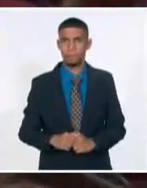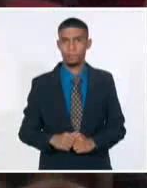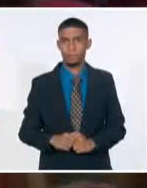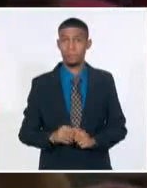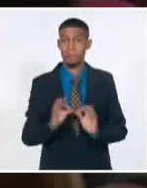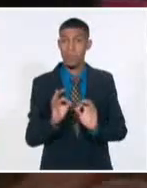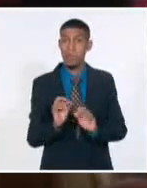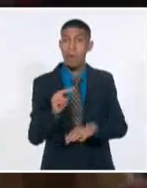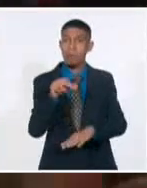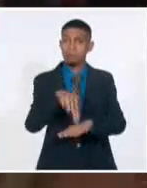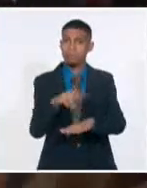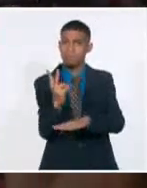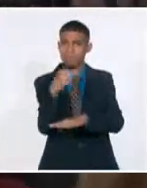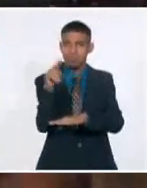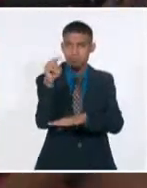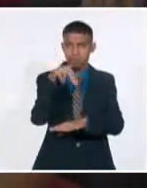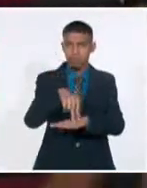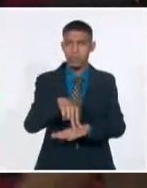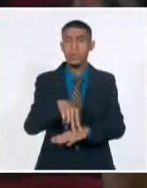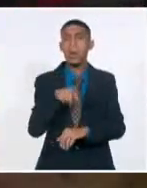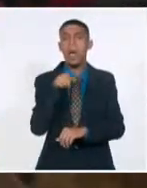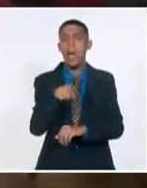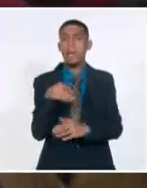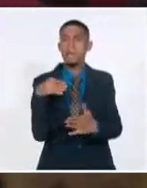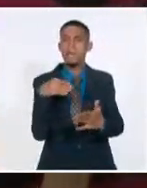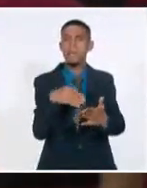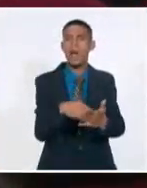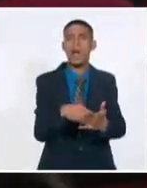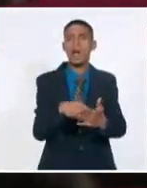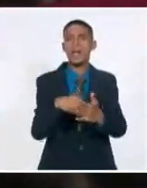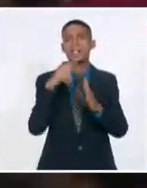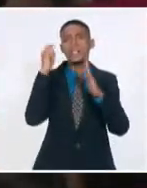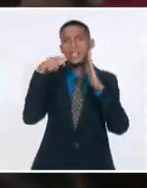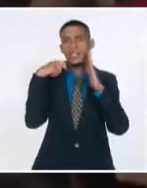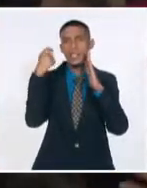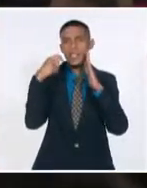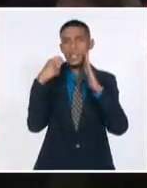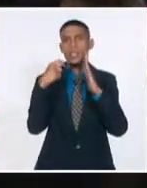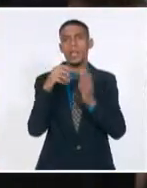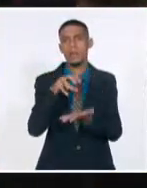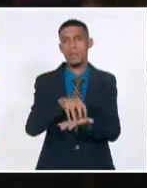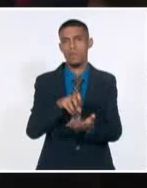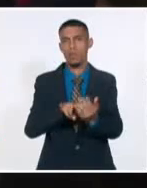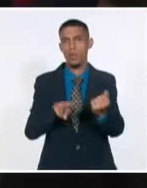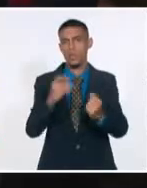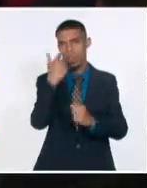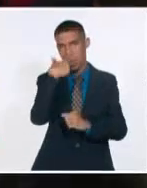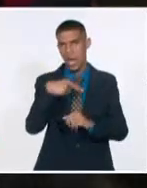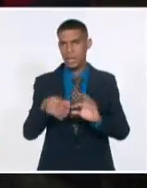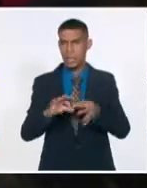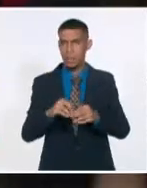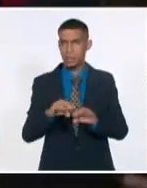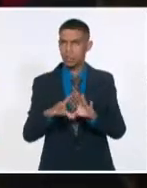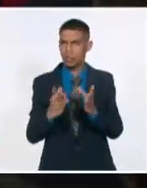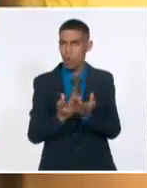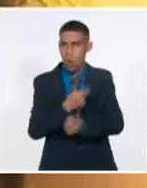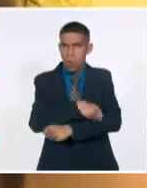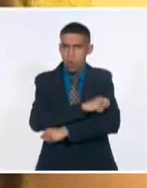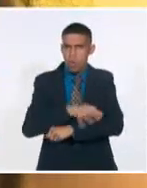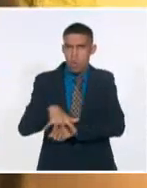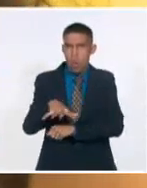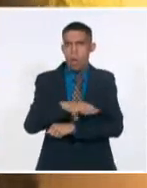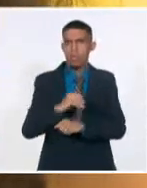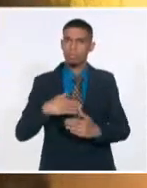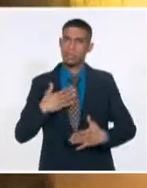Circo Nacional de Cuba, esta vez llegó hasta el Cine Teatro Juárez de la ciudad artemiseña para llenar de alegrías a todos los espectadores.